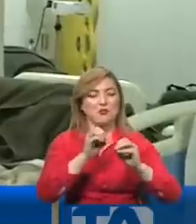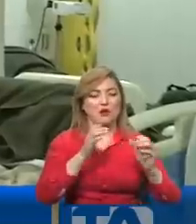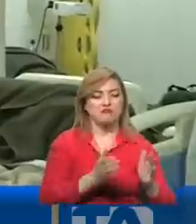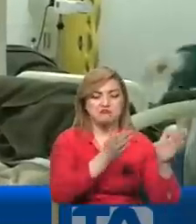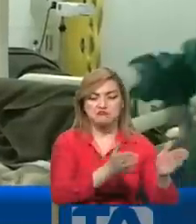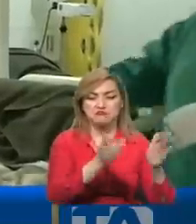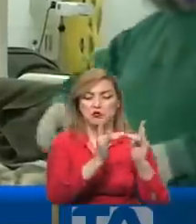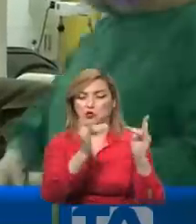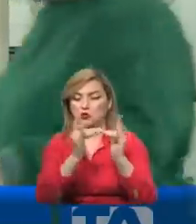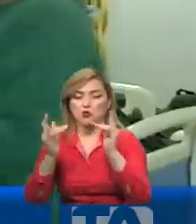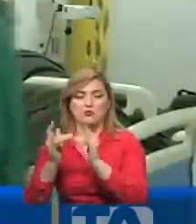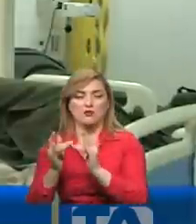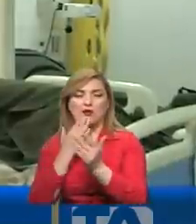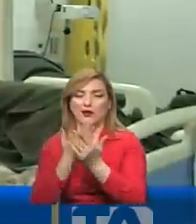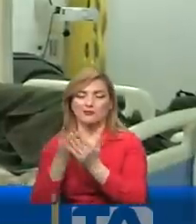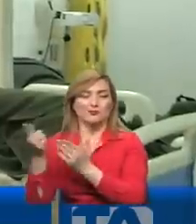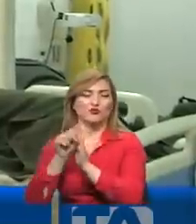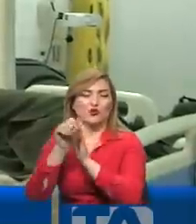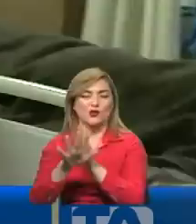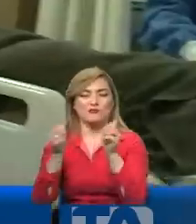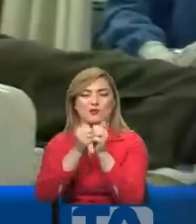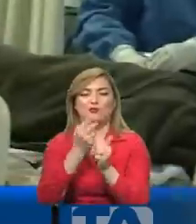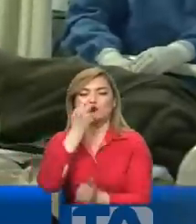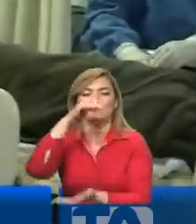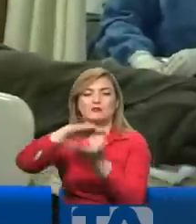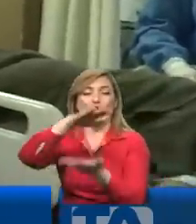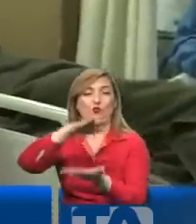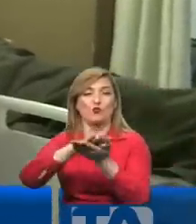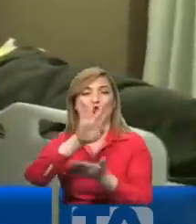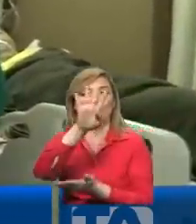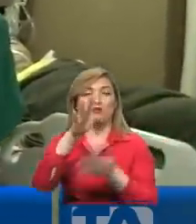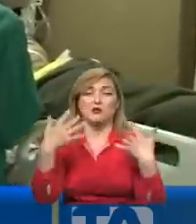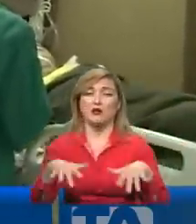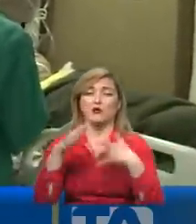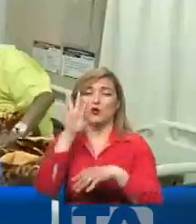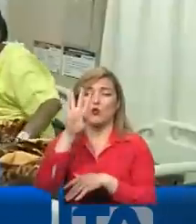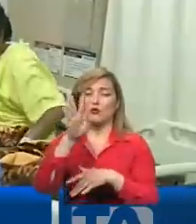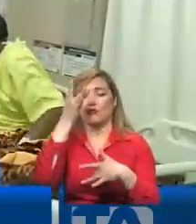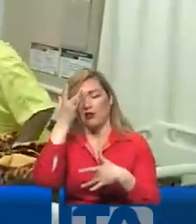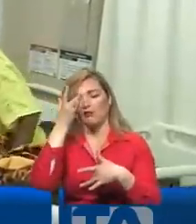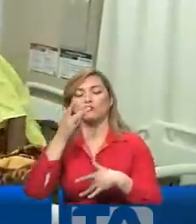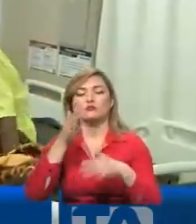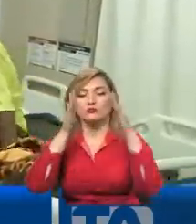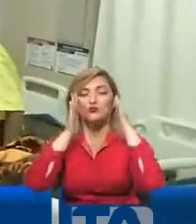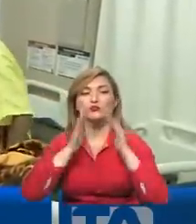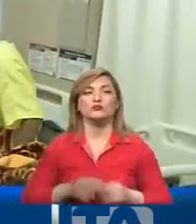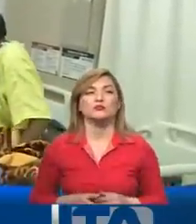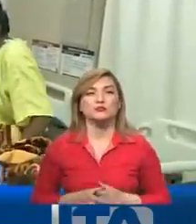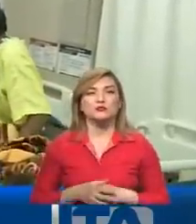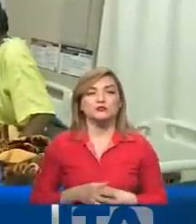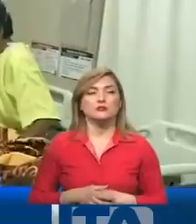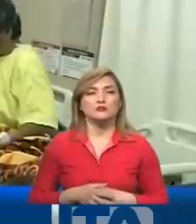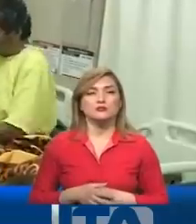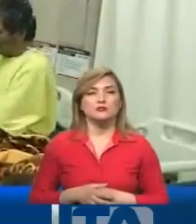otros equipos donados, atienden actualmente a 4 pacientes en estado crítico. Y nosotros nos vemos abocados